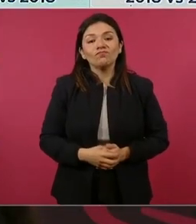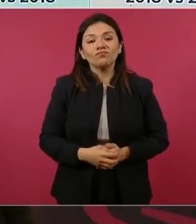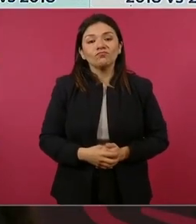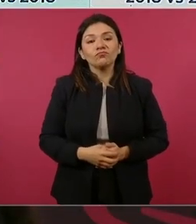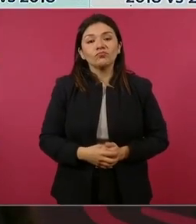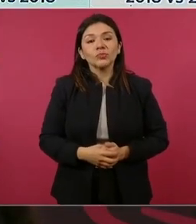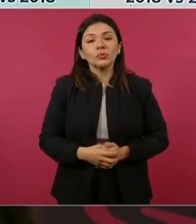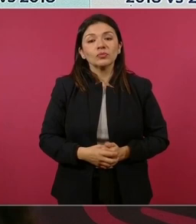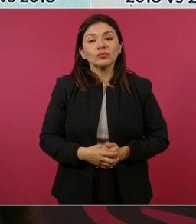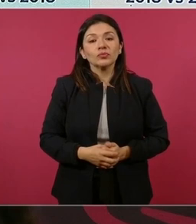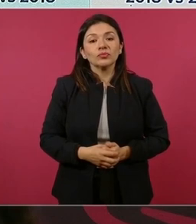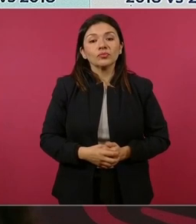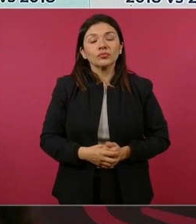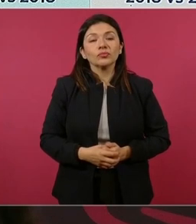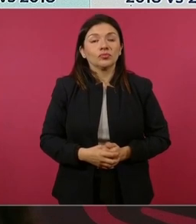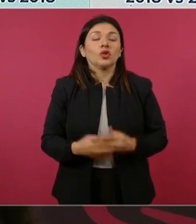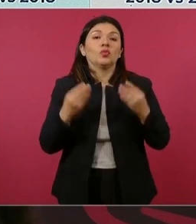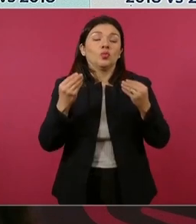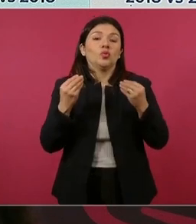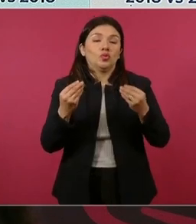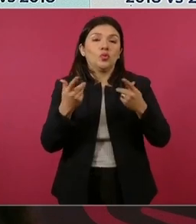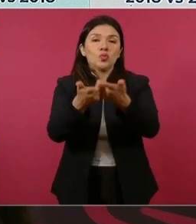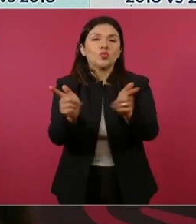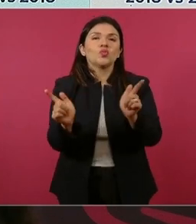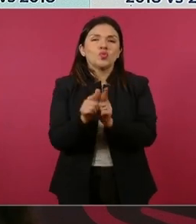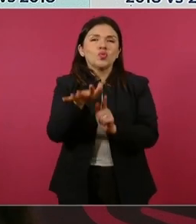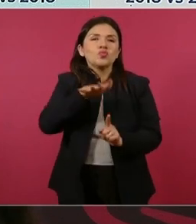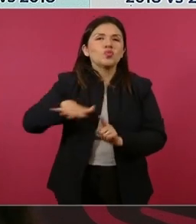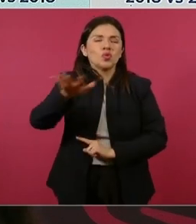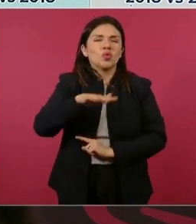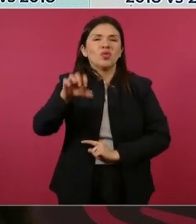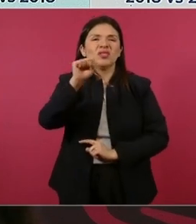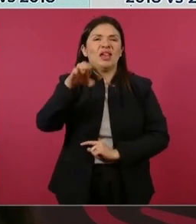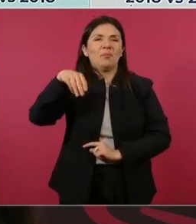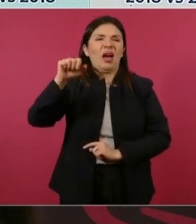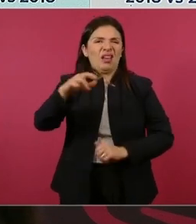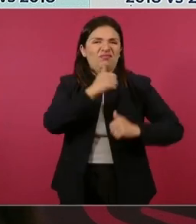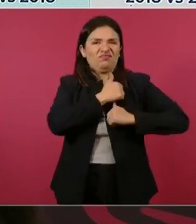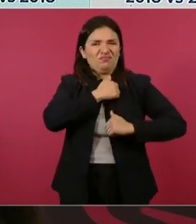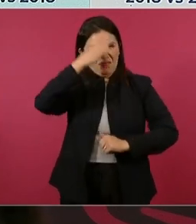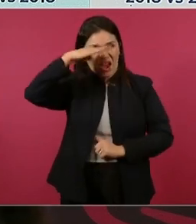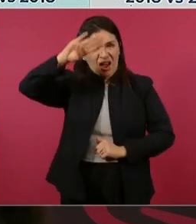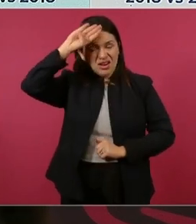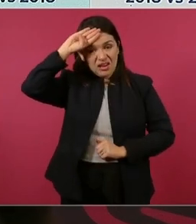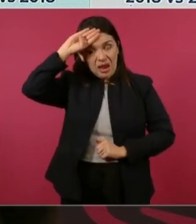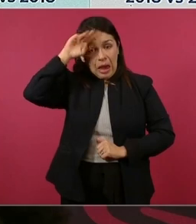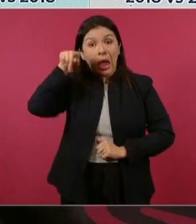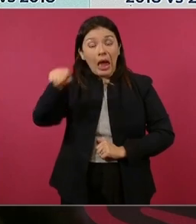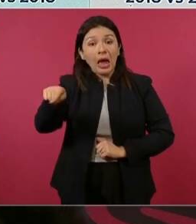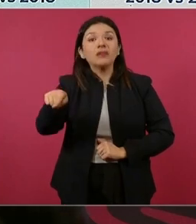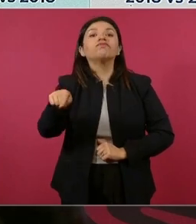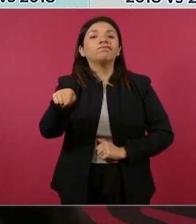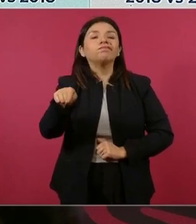una parte o un grupo de la Secretaría de Marina de México pasó a depender